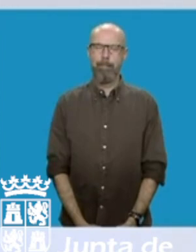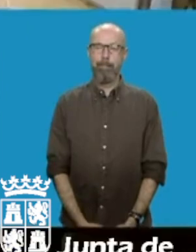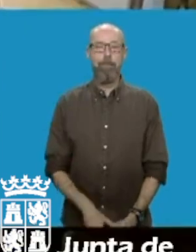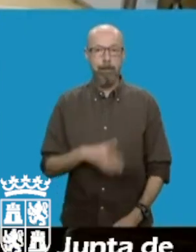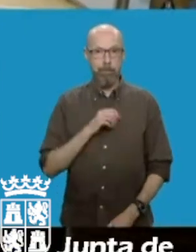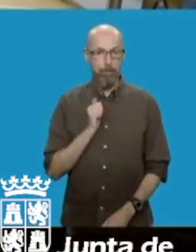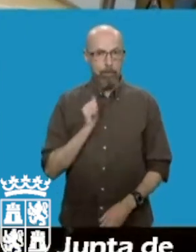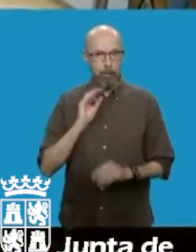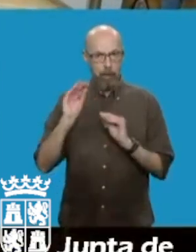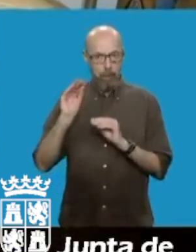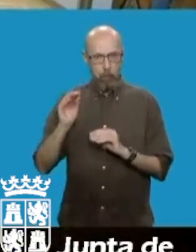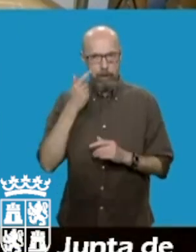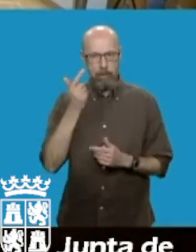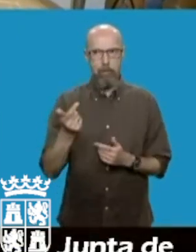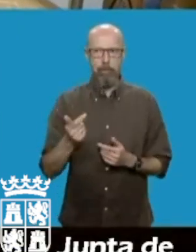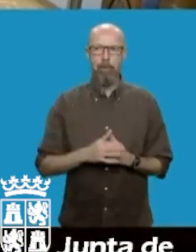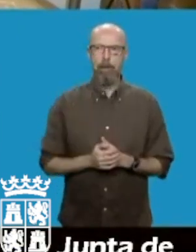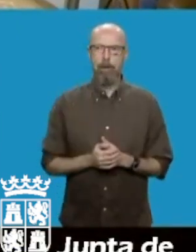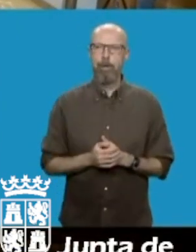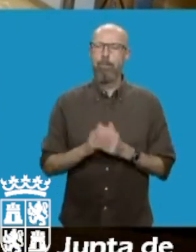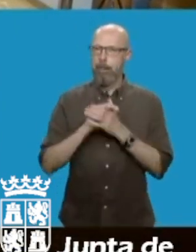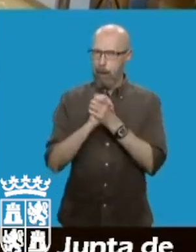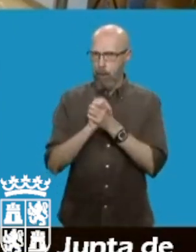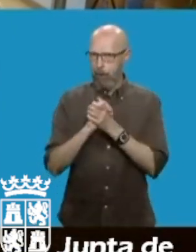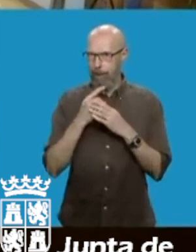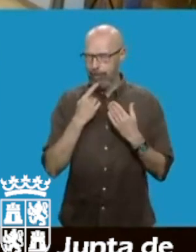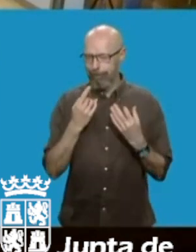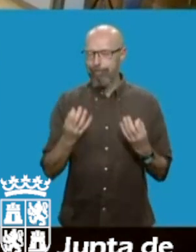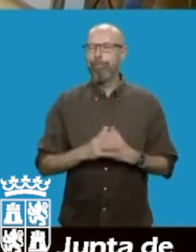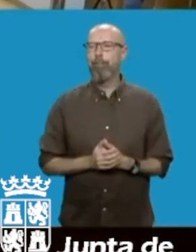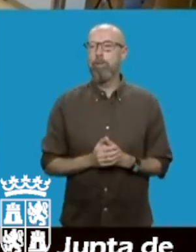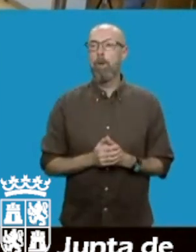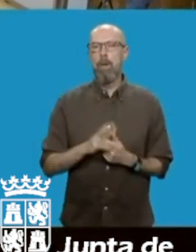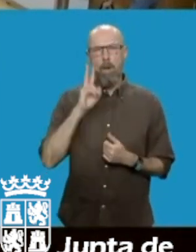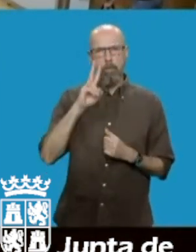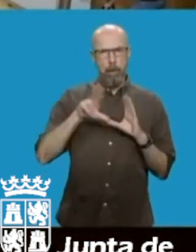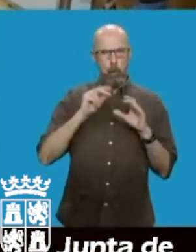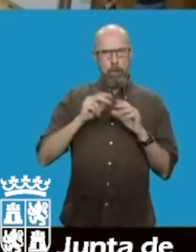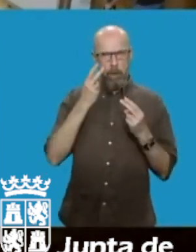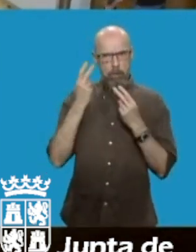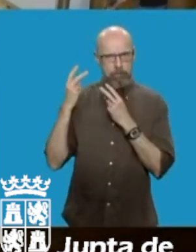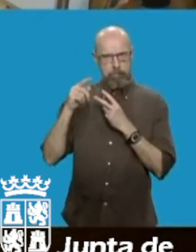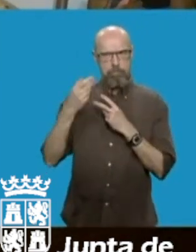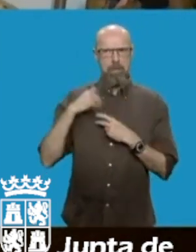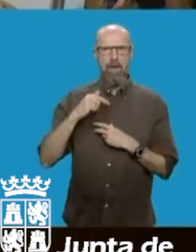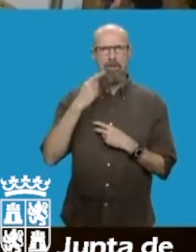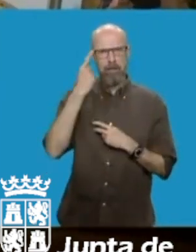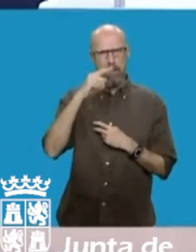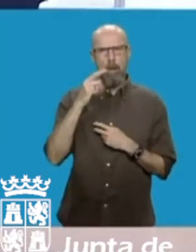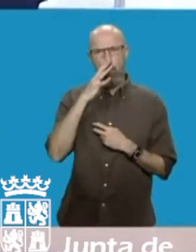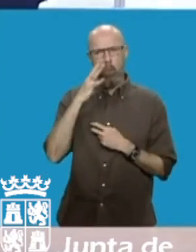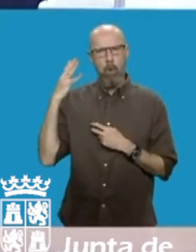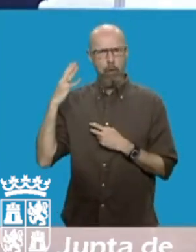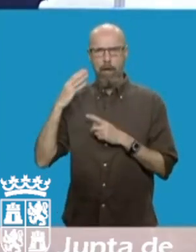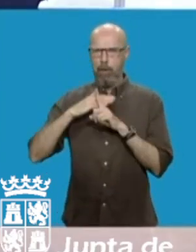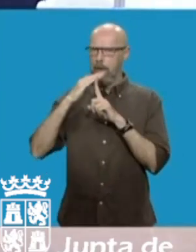De preguntas, no podía ser de otra forma. Enhorabuena, lo primero. Bueno, pues como hemos visto en el vídeo, como ya lo sabemos, apenas 4 años en la élite,